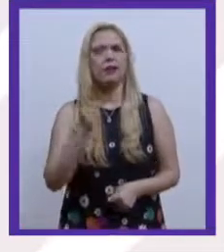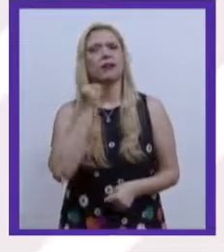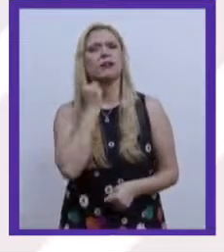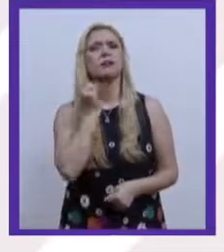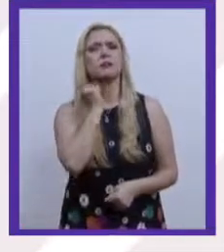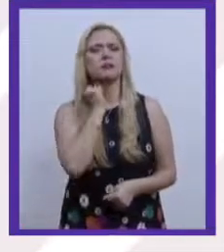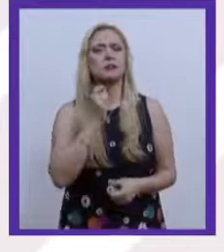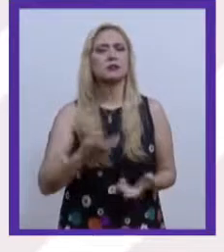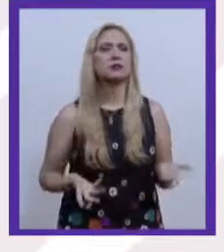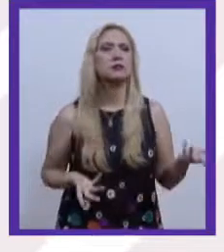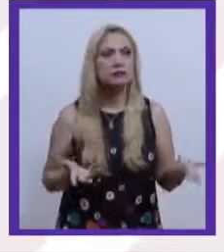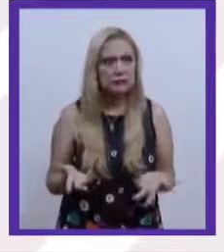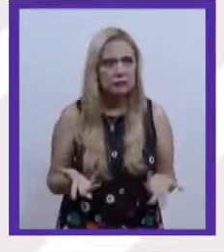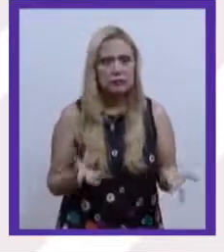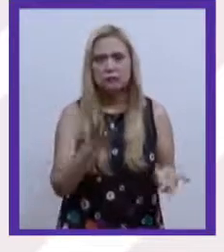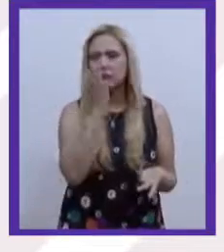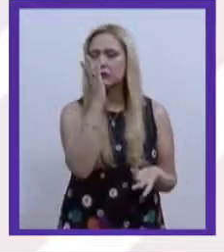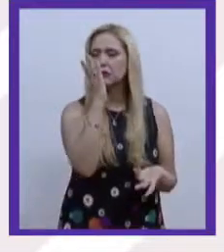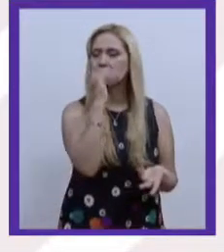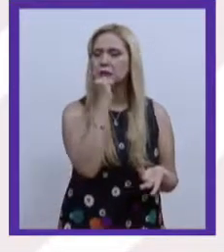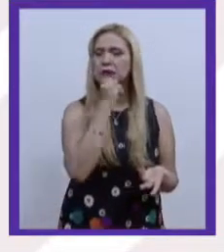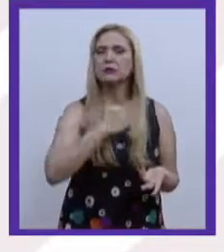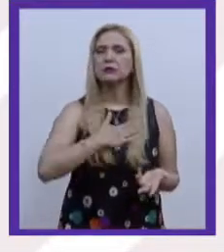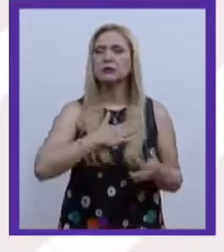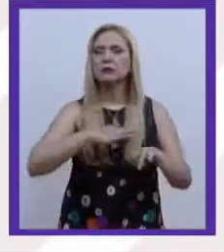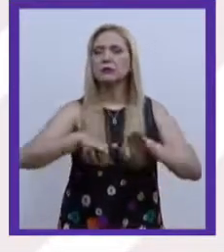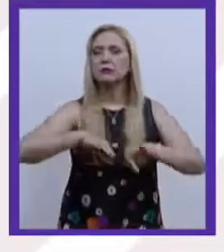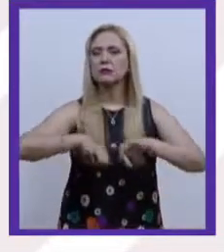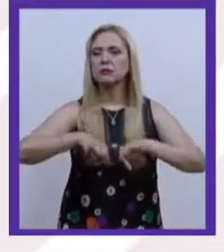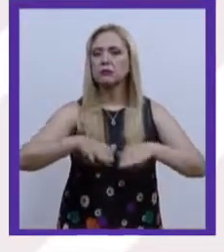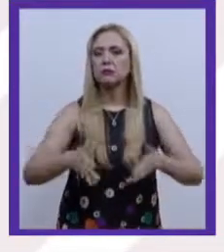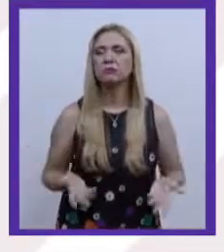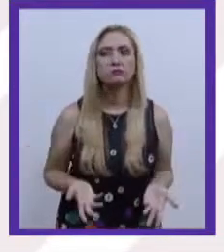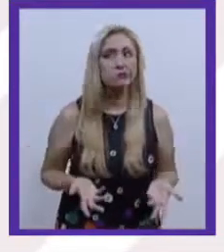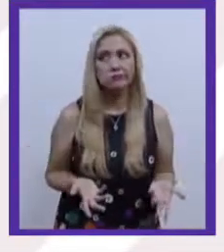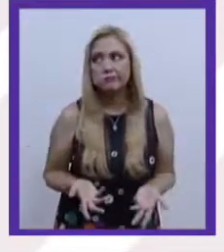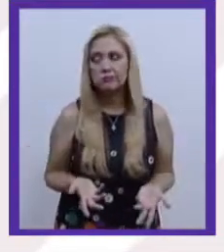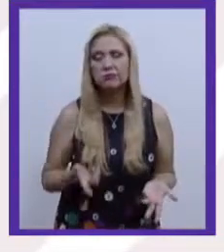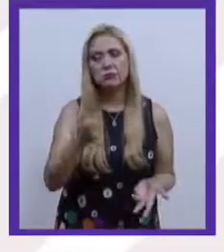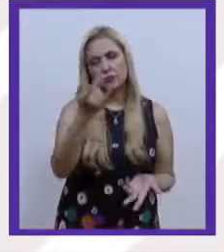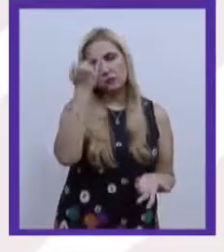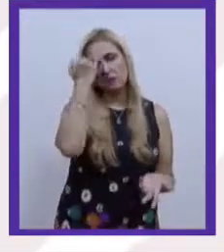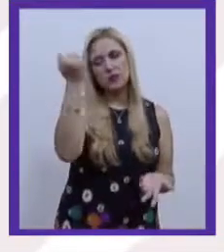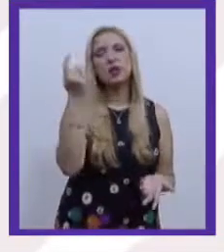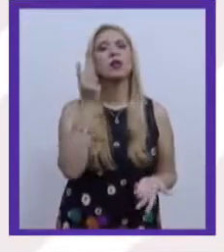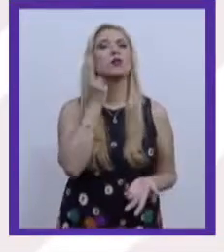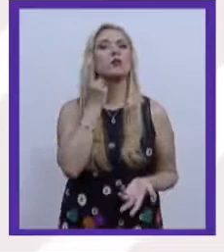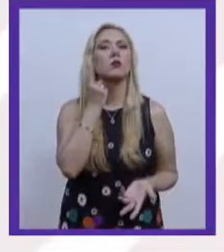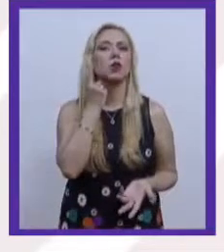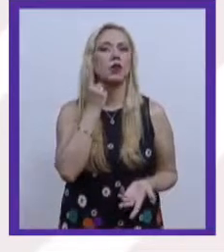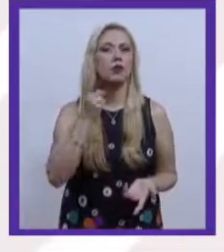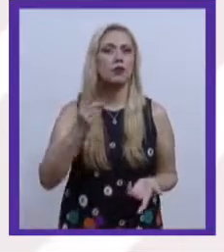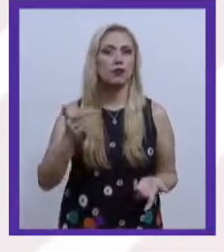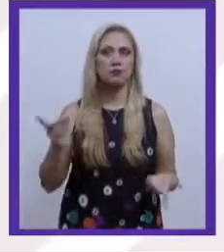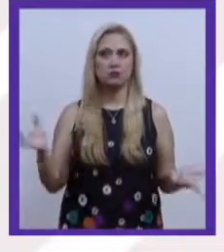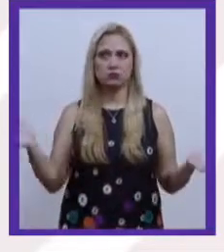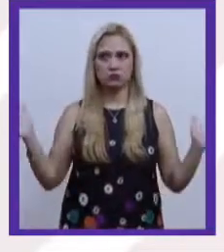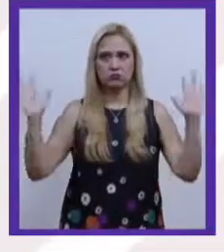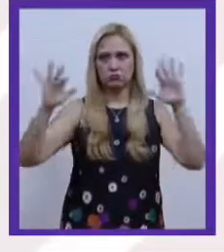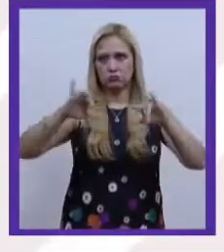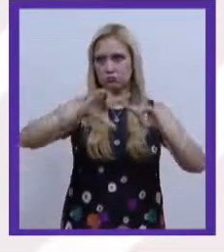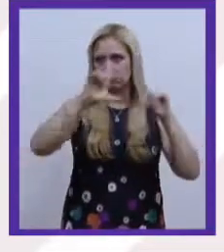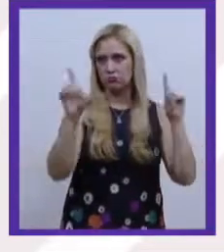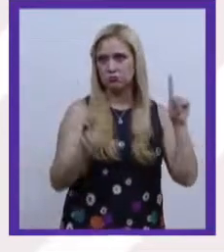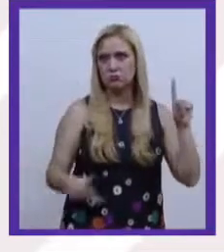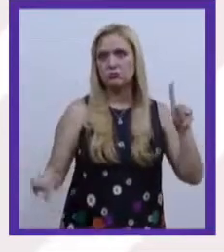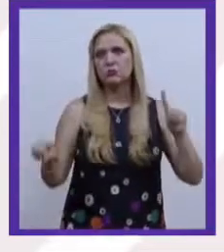vemos limitadas a ejercer plenamente nuestra función como legisladoras, porque imaginen que las diputadas que vienen de todo el país, pues tienen que dejar